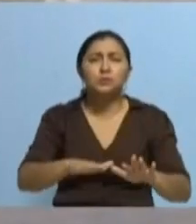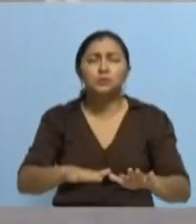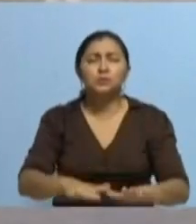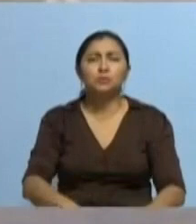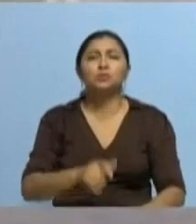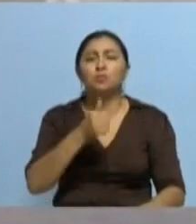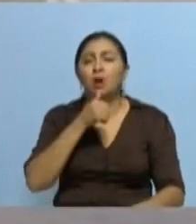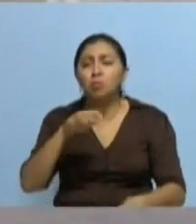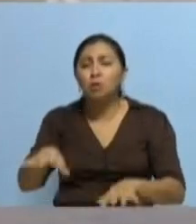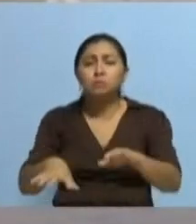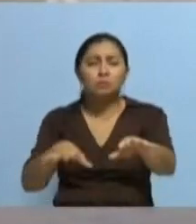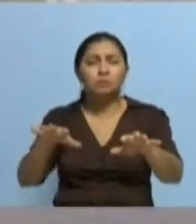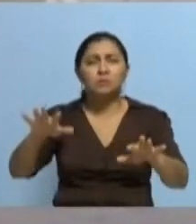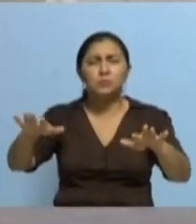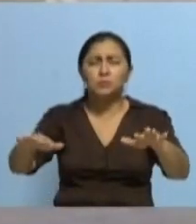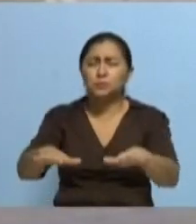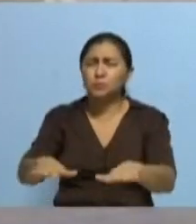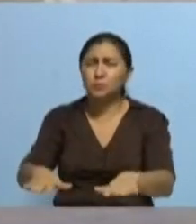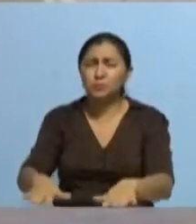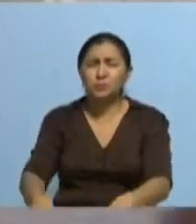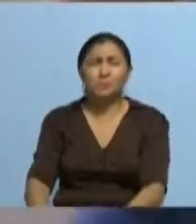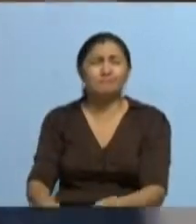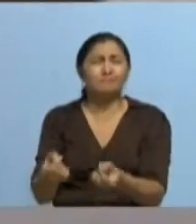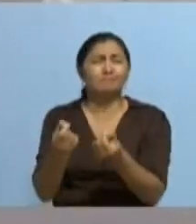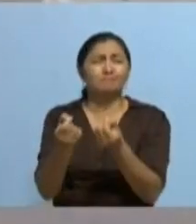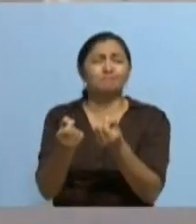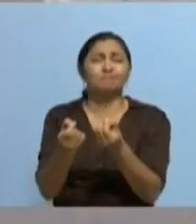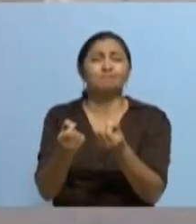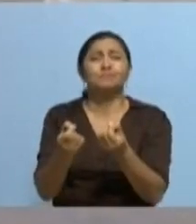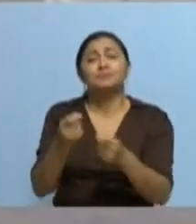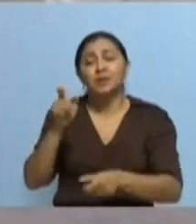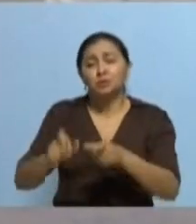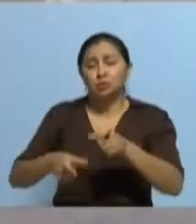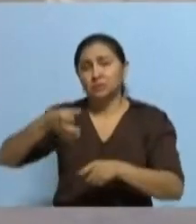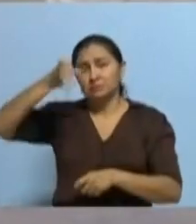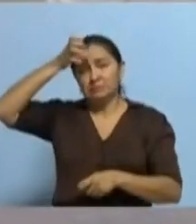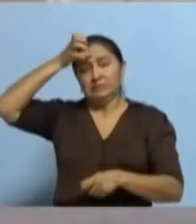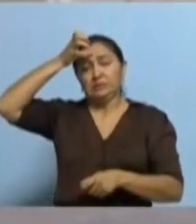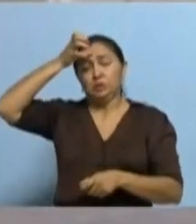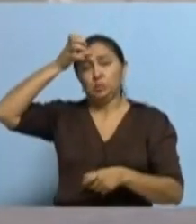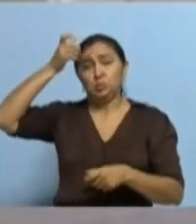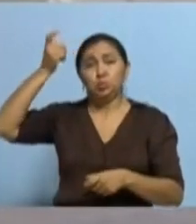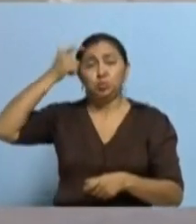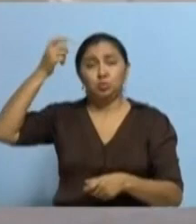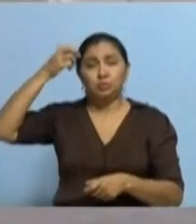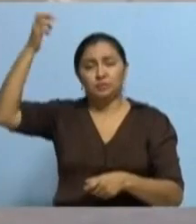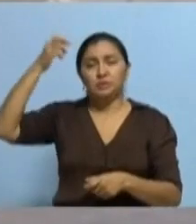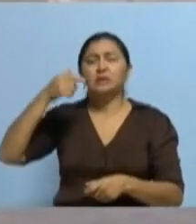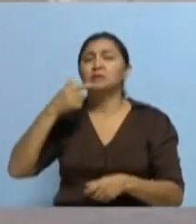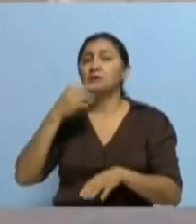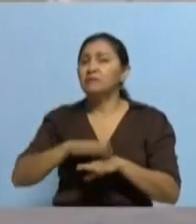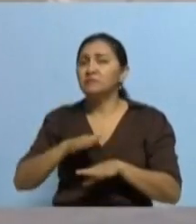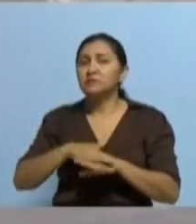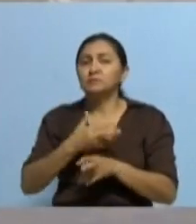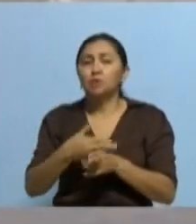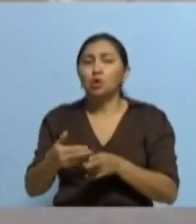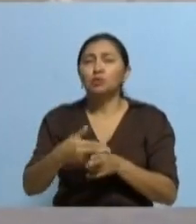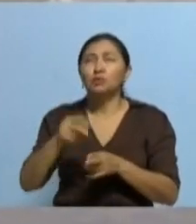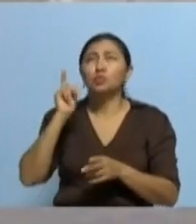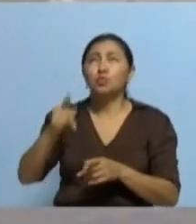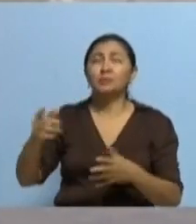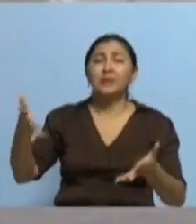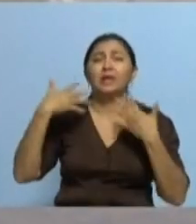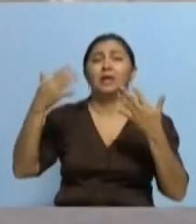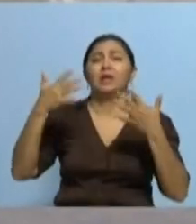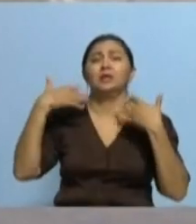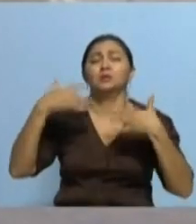de estos cuerpos de agua se han reducido al mínimo. Los expertos advierten que con el tiempo y por las altas temperaturas